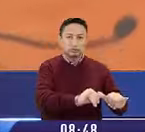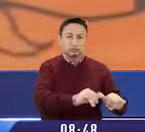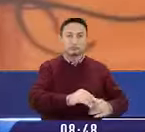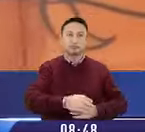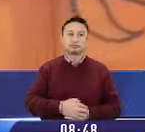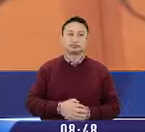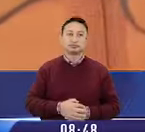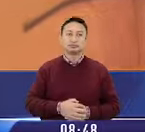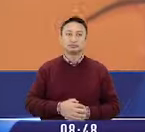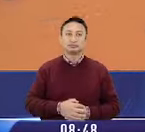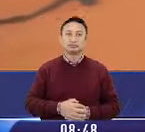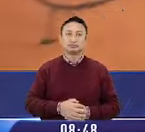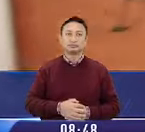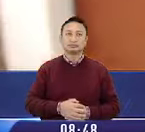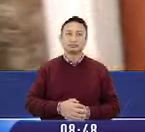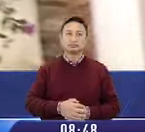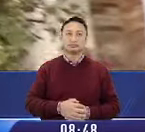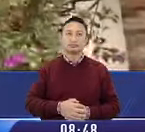sitio.